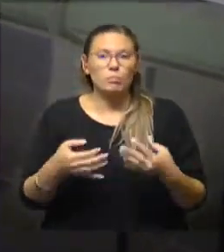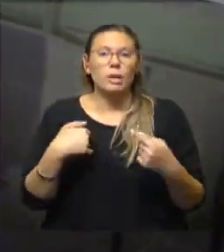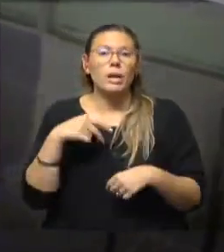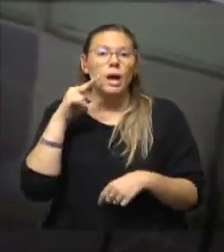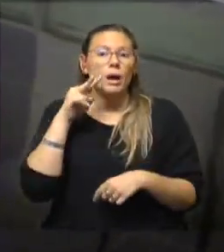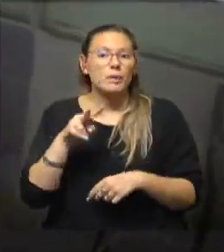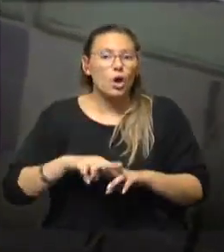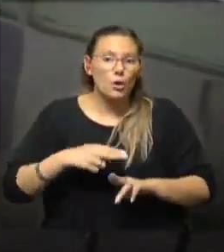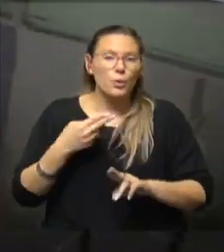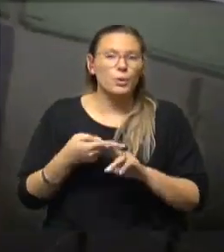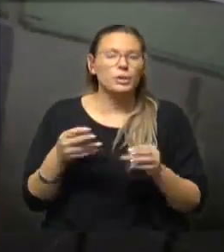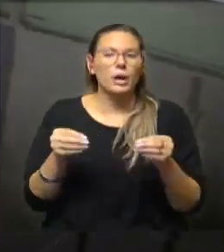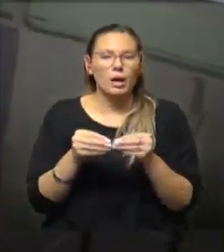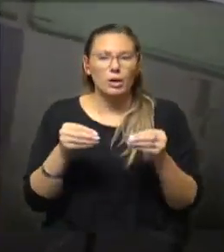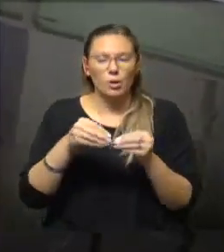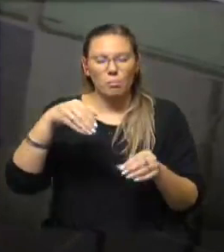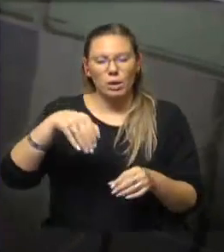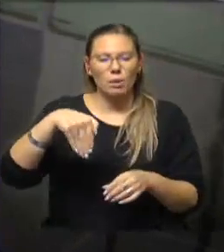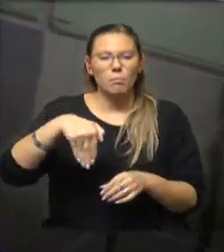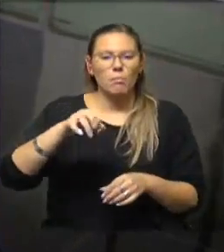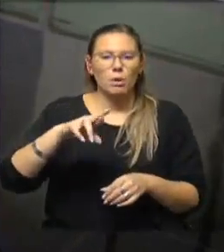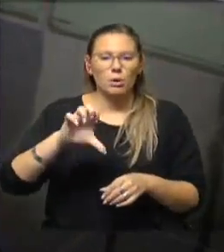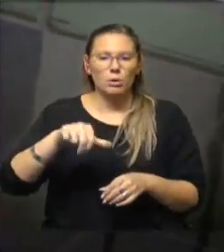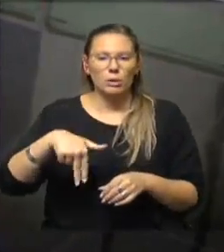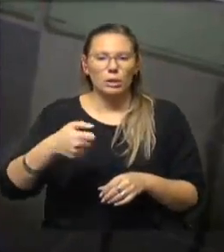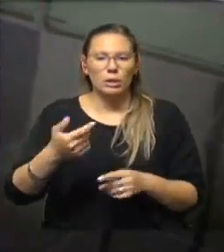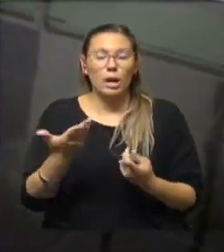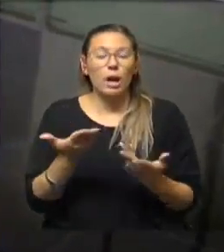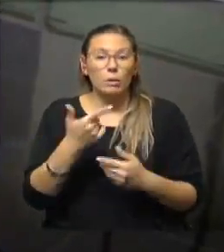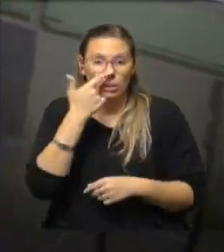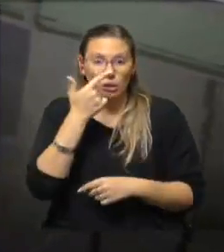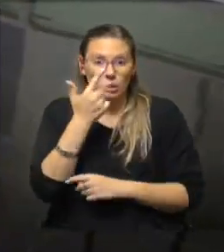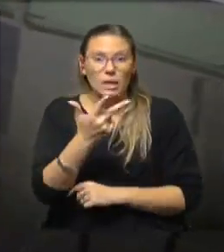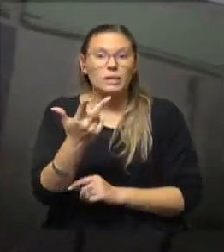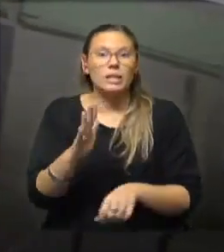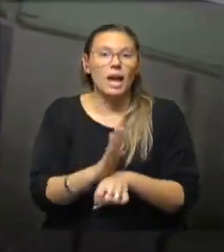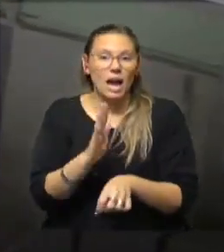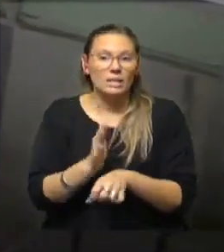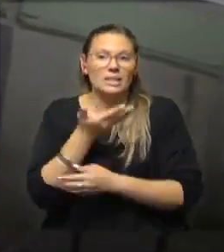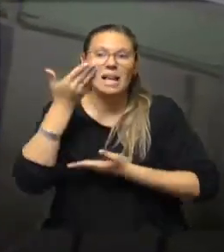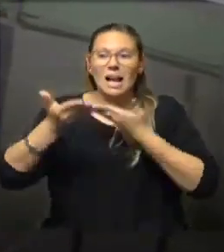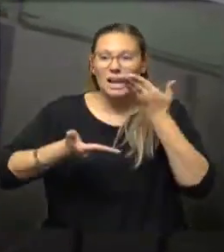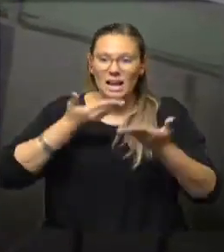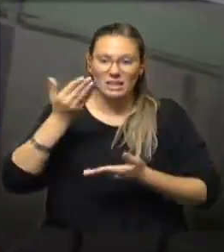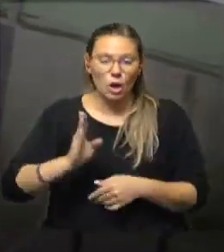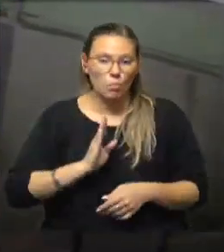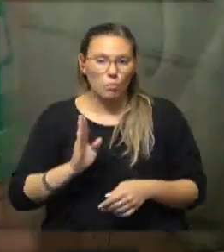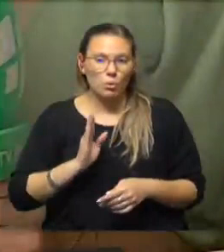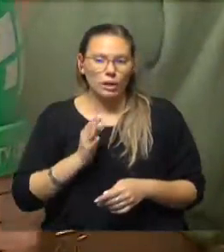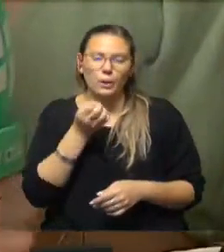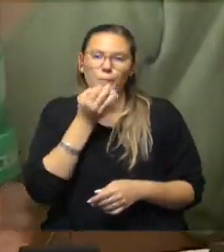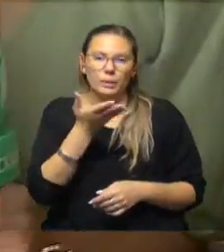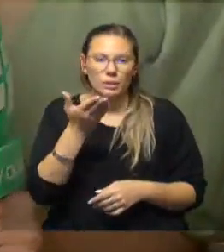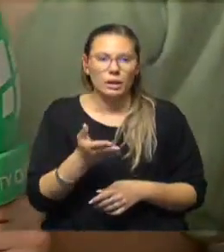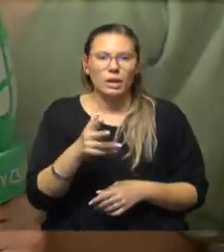ver nuevamente a nuestra compañera Morena, que ahora va a estar en un móvil súper interesante con tres artistas cantantes, mujeres enormes,